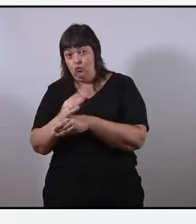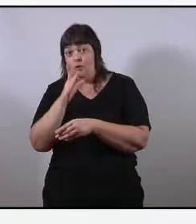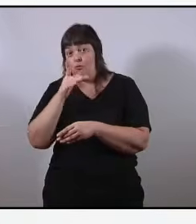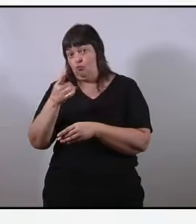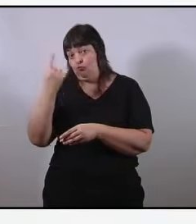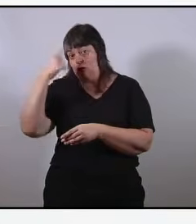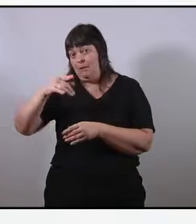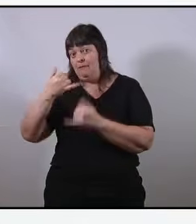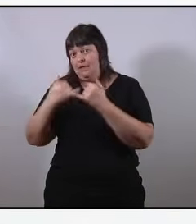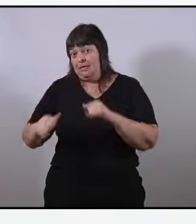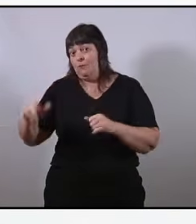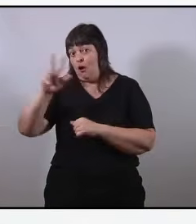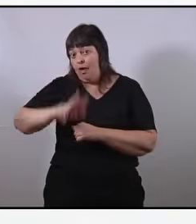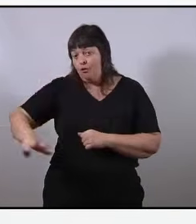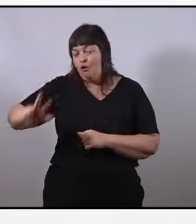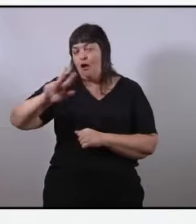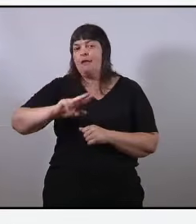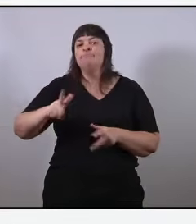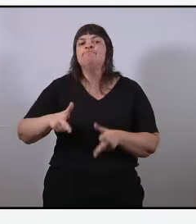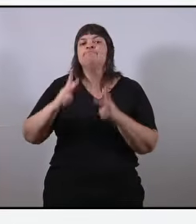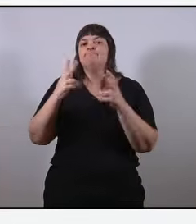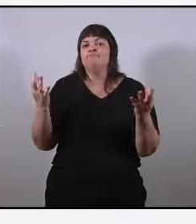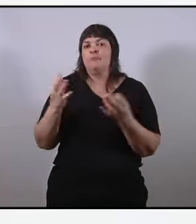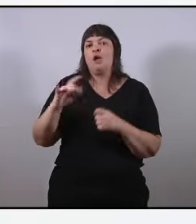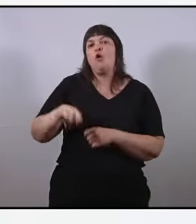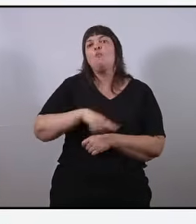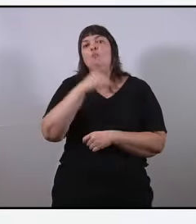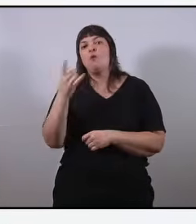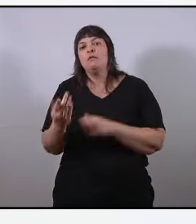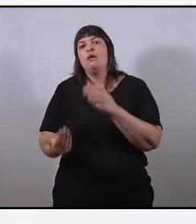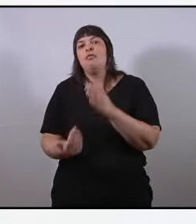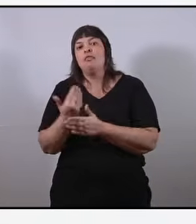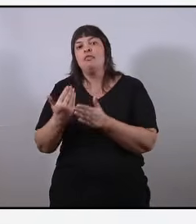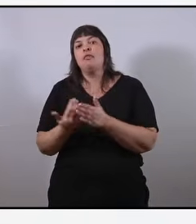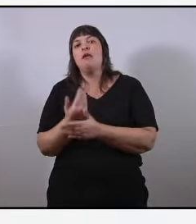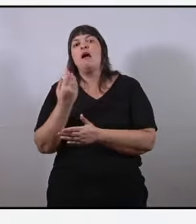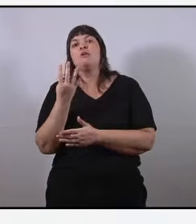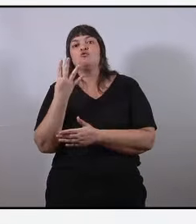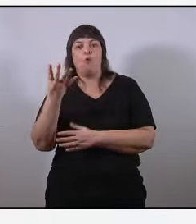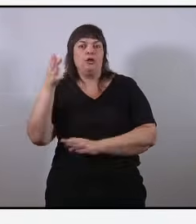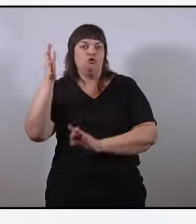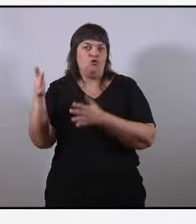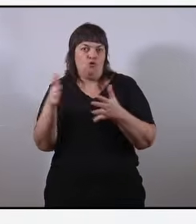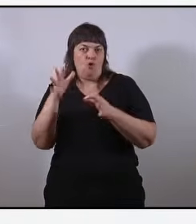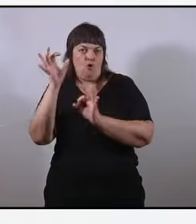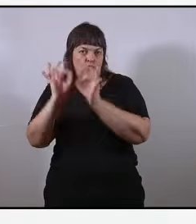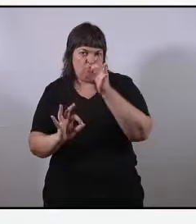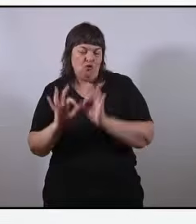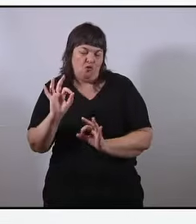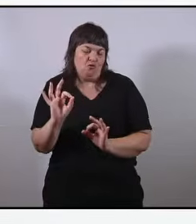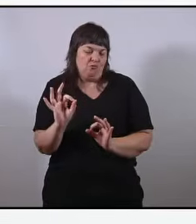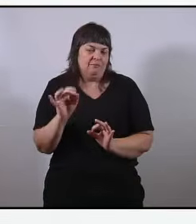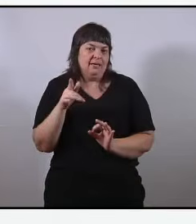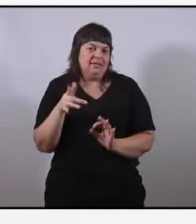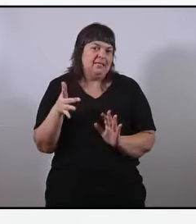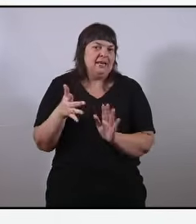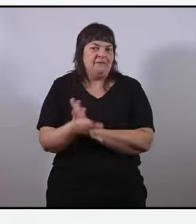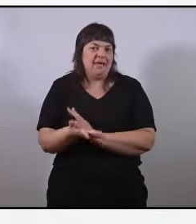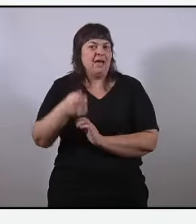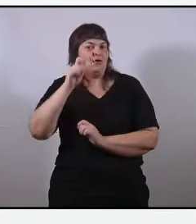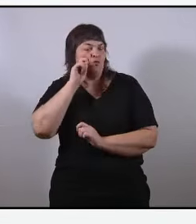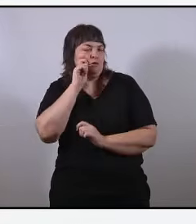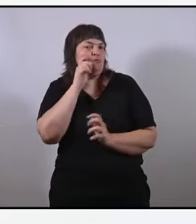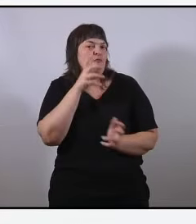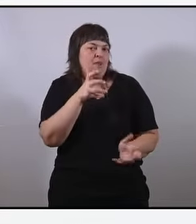festivo nacional, permite contar con un puente de 4 días en otoño que sin duda será muy beneficioso para el